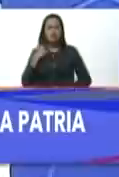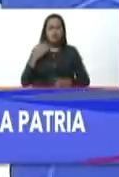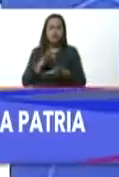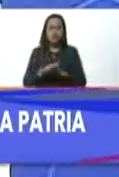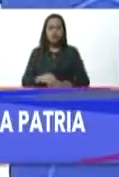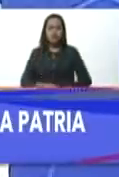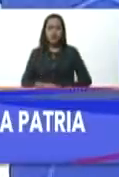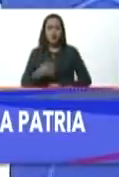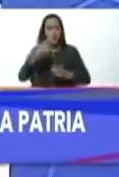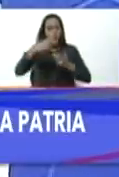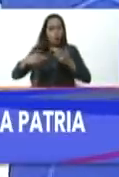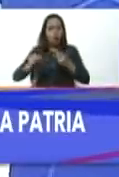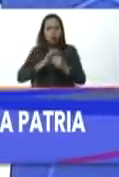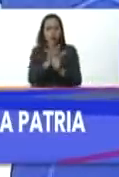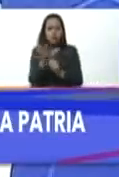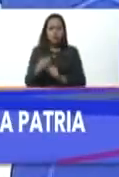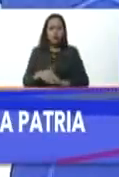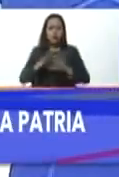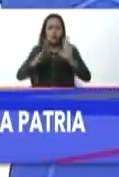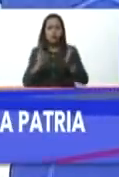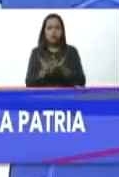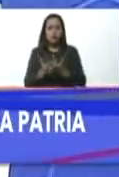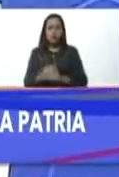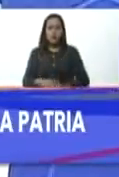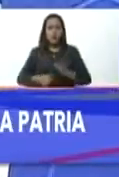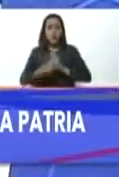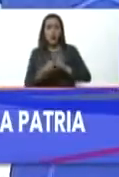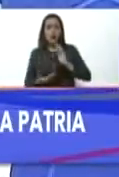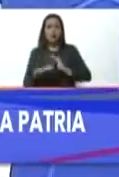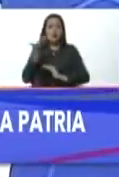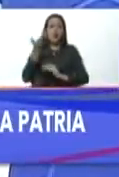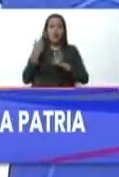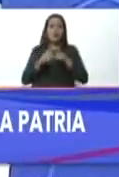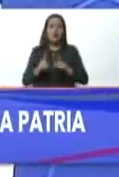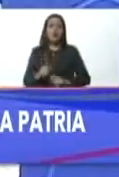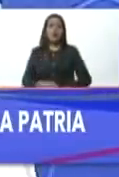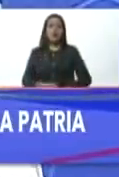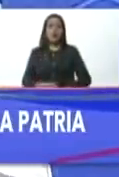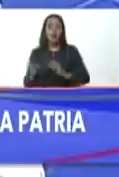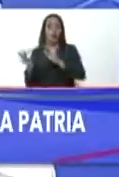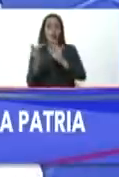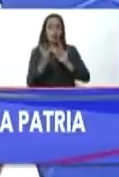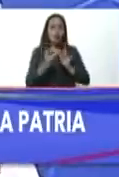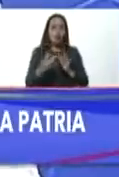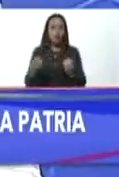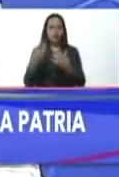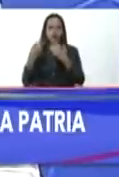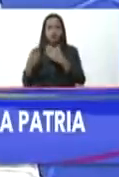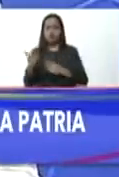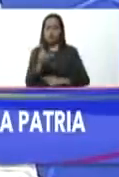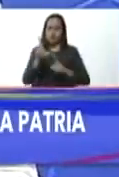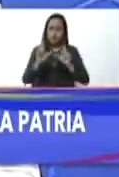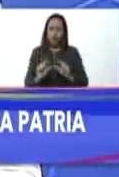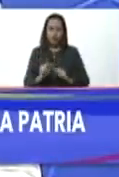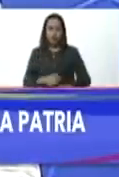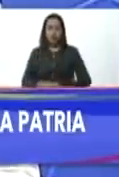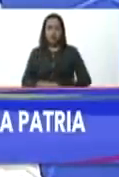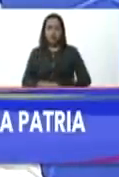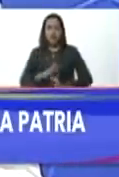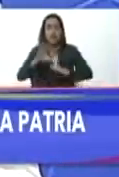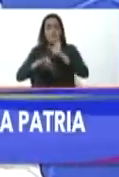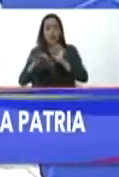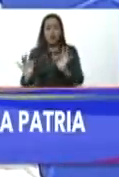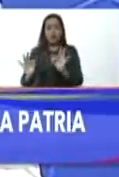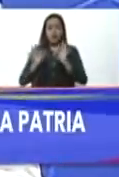de coronavirus que estuvieron en el mundo tenían mortalidad más alta, pero la difusión fue más menor porque no se transmitían de persona a persona, sino a través de